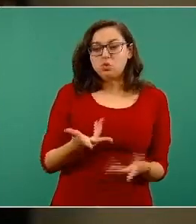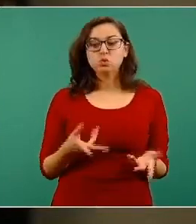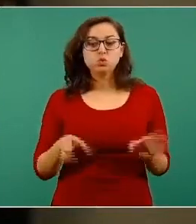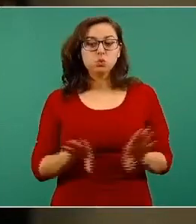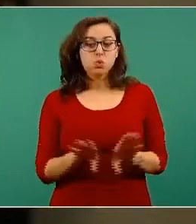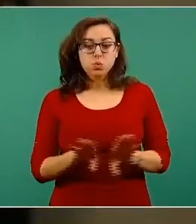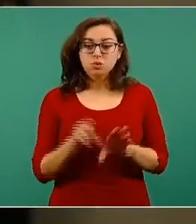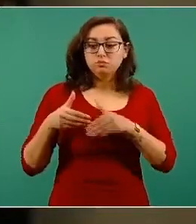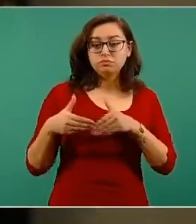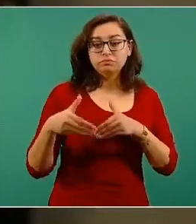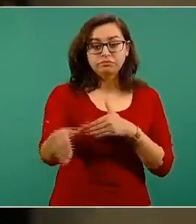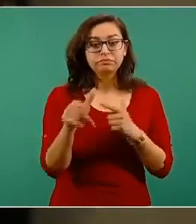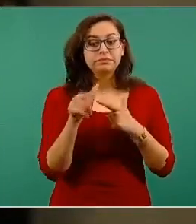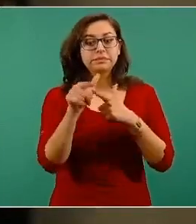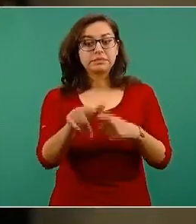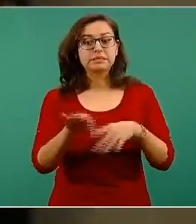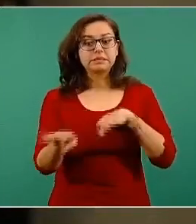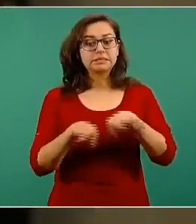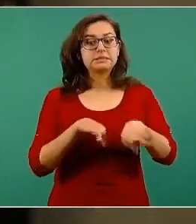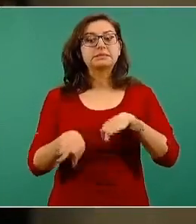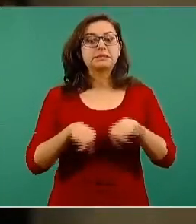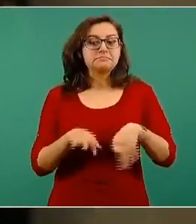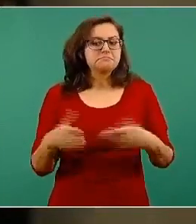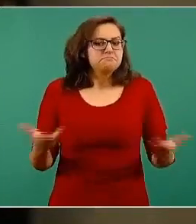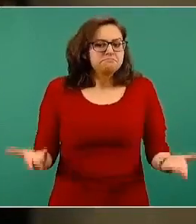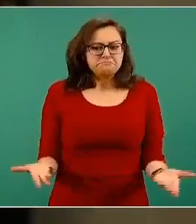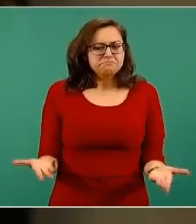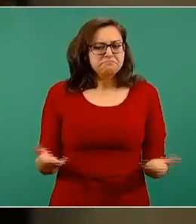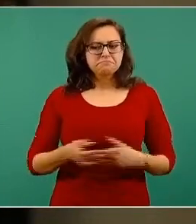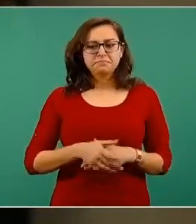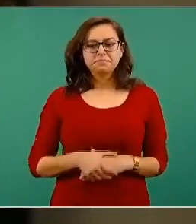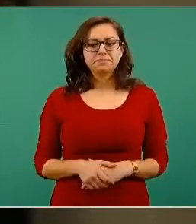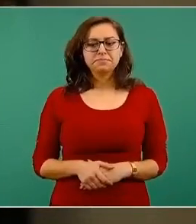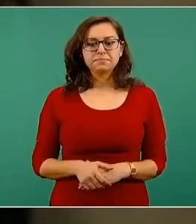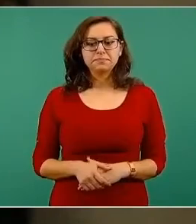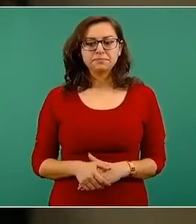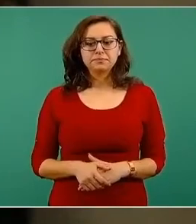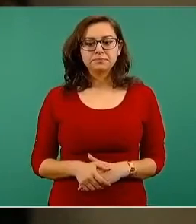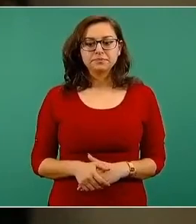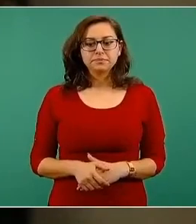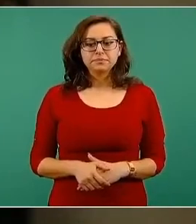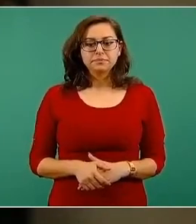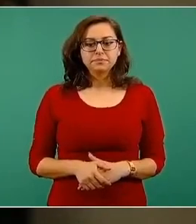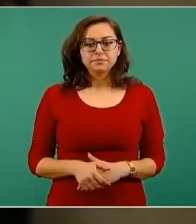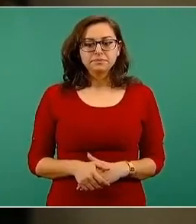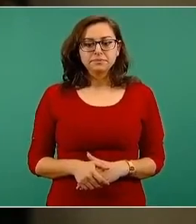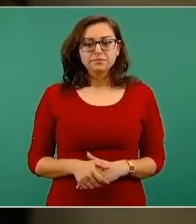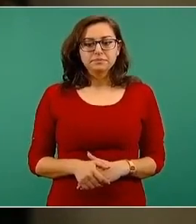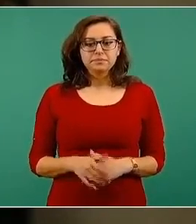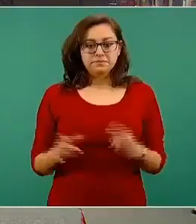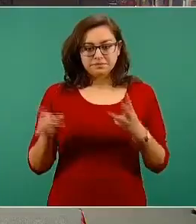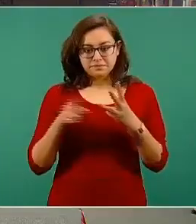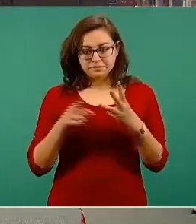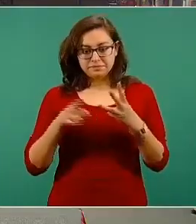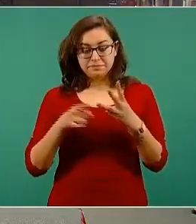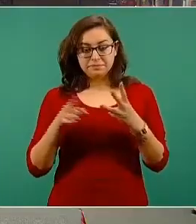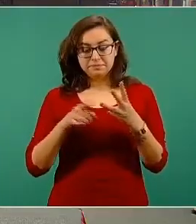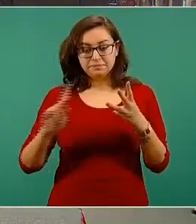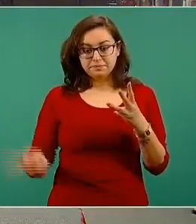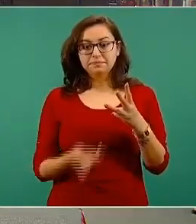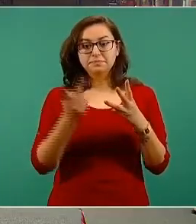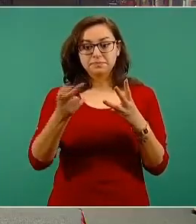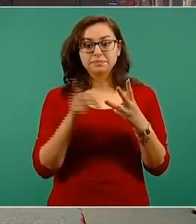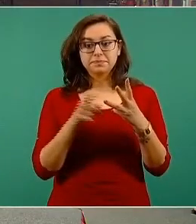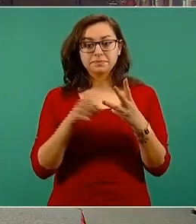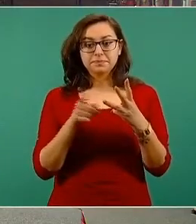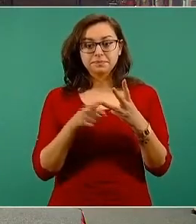trabajar ahora que se realizó esta reunión? Y si me permiten, ahorita una tercera